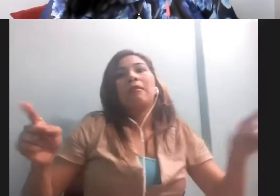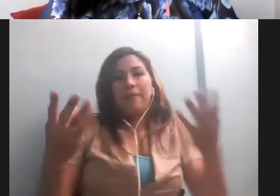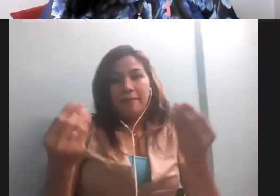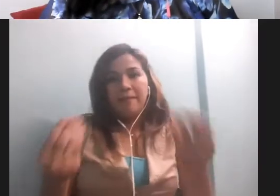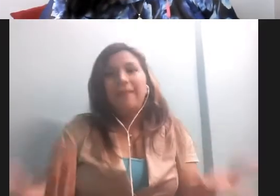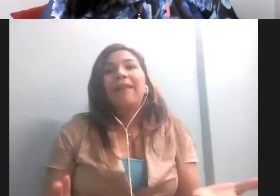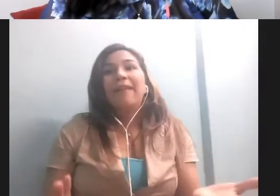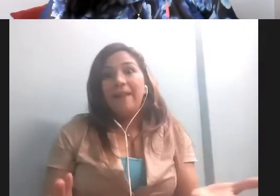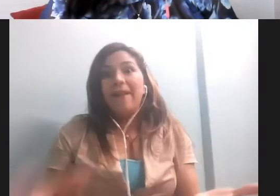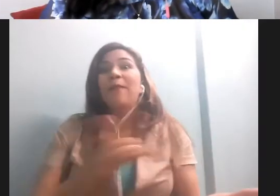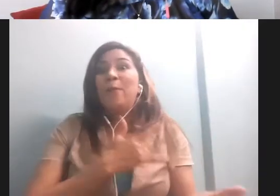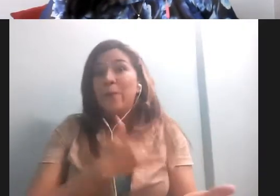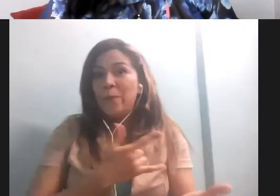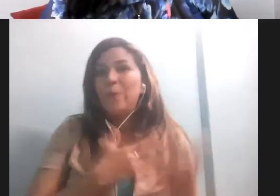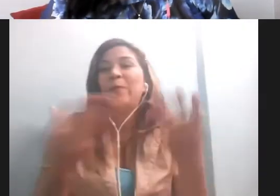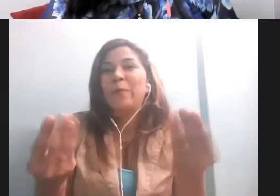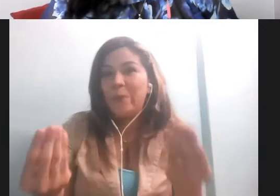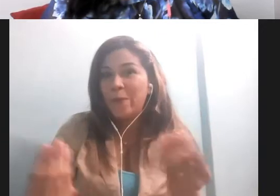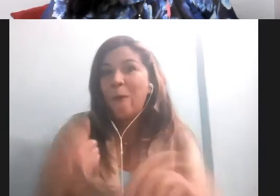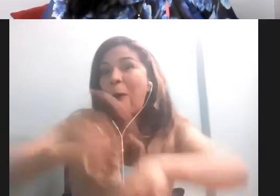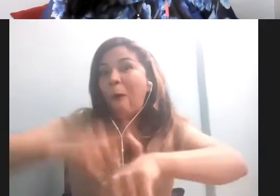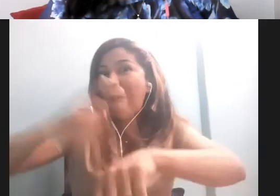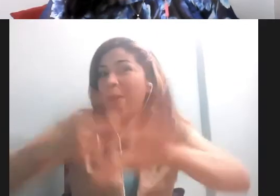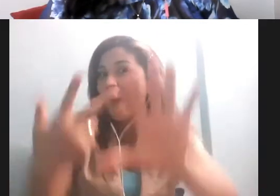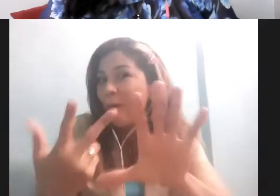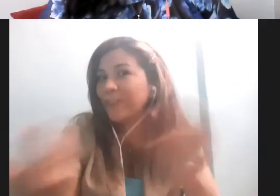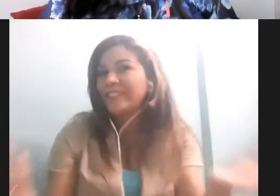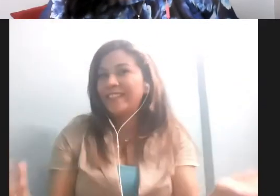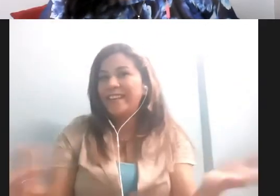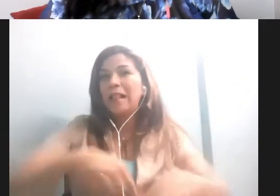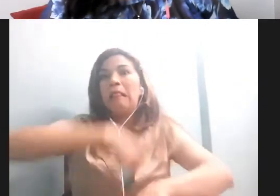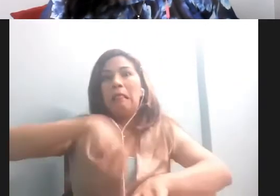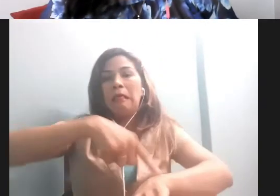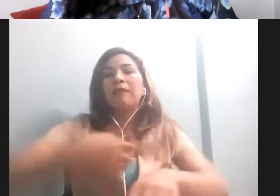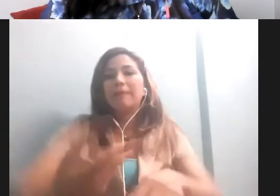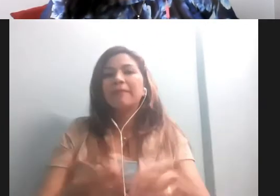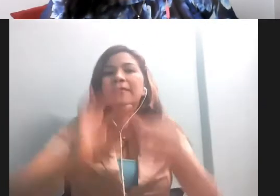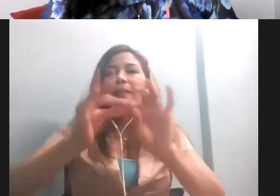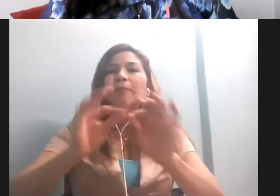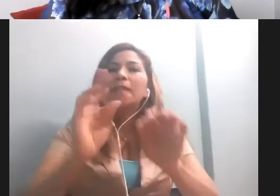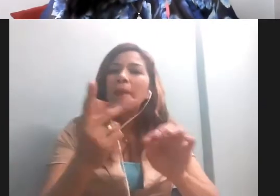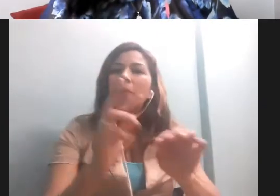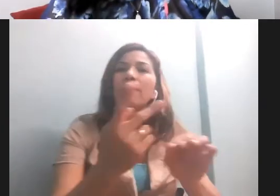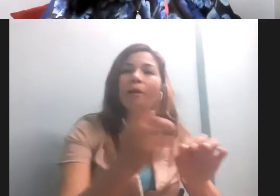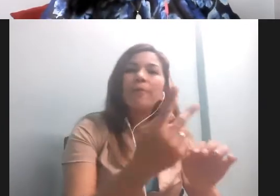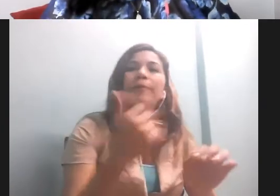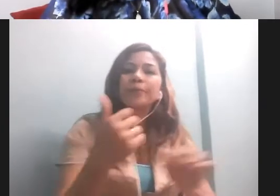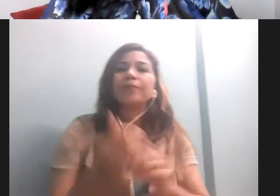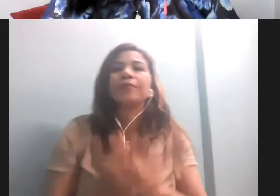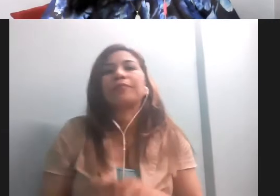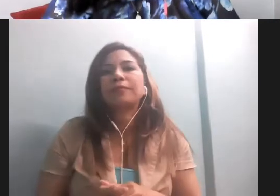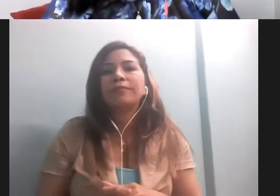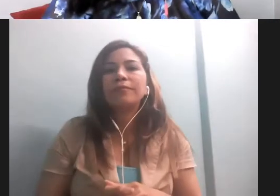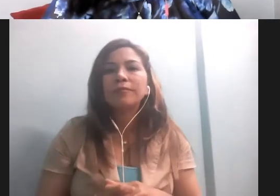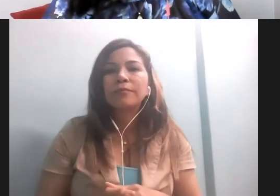Universidad del Zulia 8 horas, qué sé yo, muchísimas horas, y ellos se iban turnando, se van pasando unos para el otro. Entonces son esos momentos